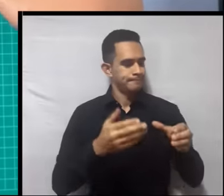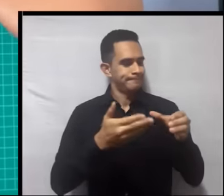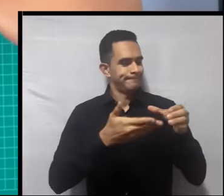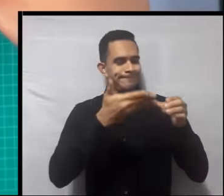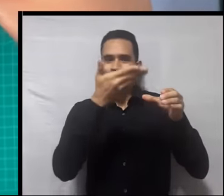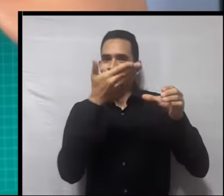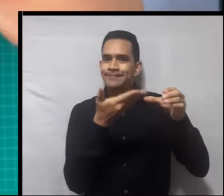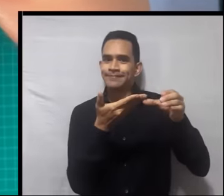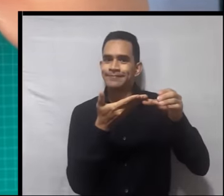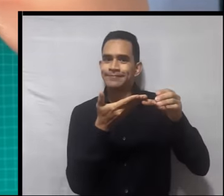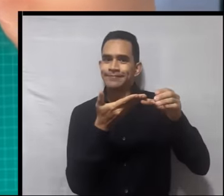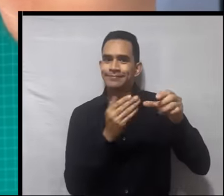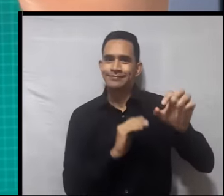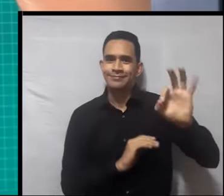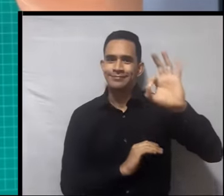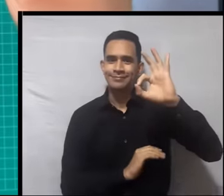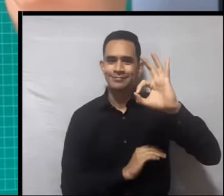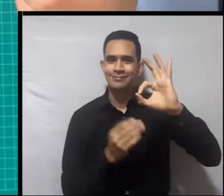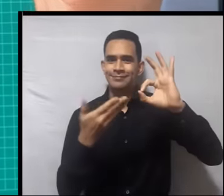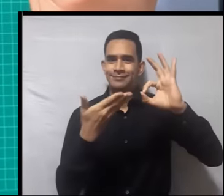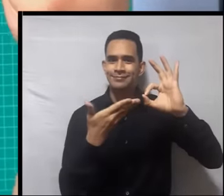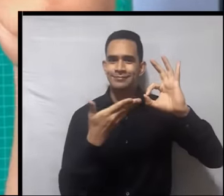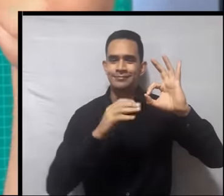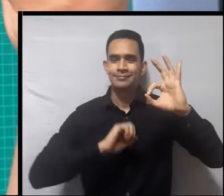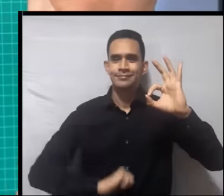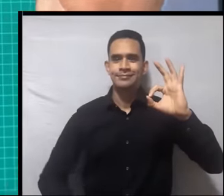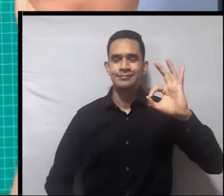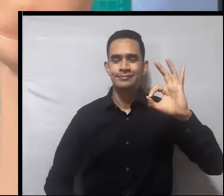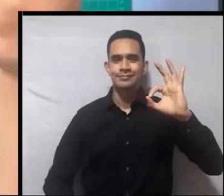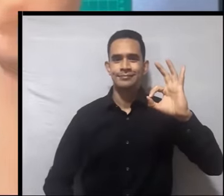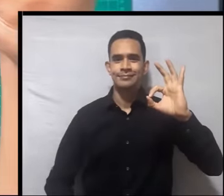Nos quedará de la siguiente manera.